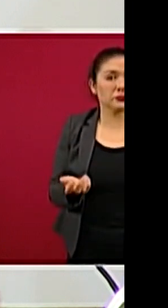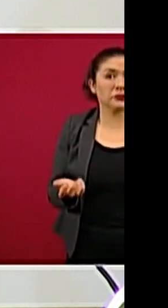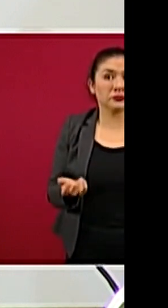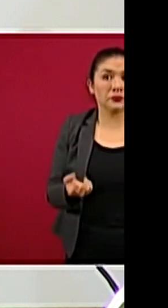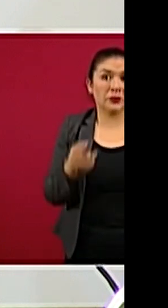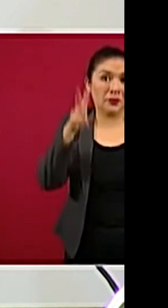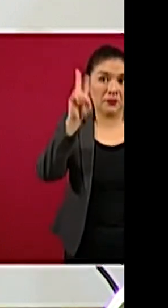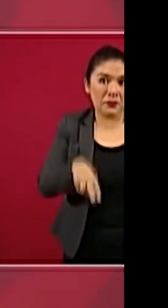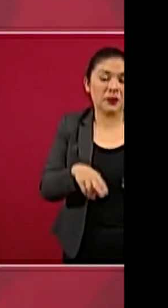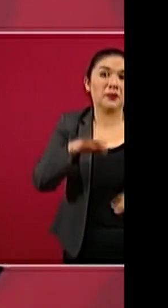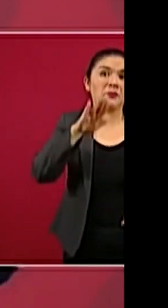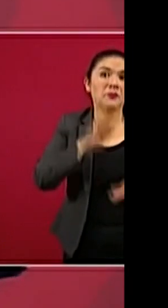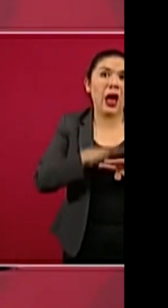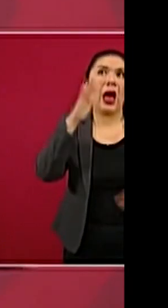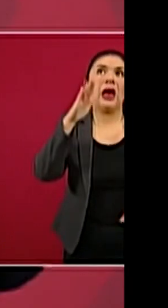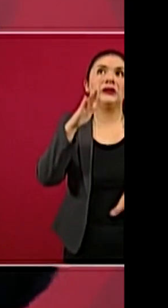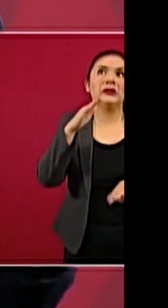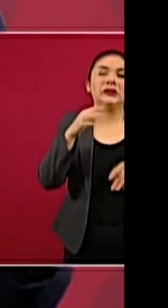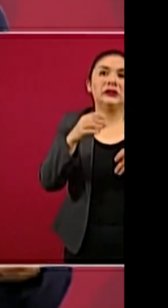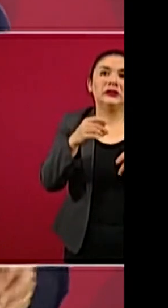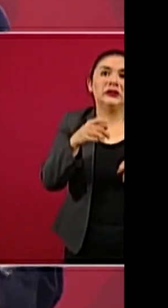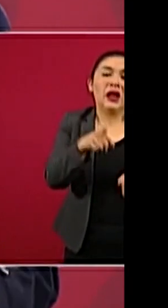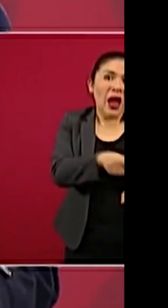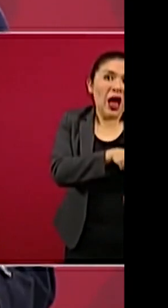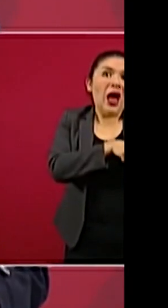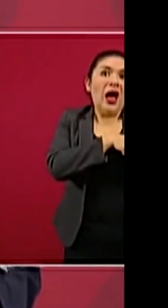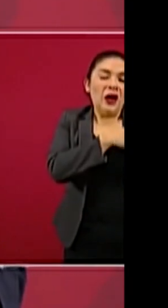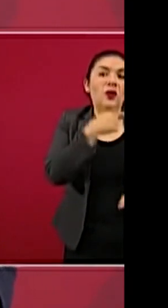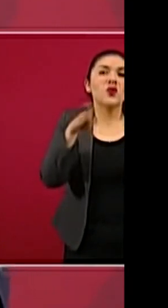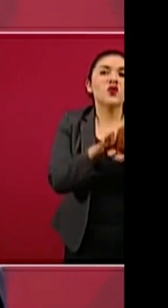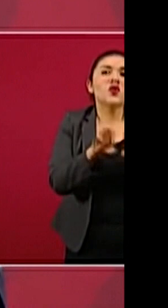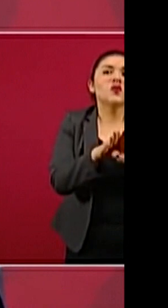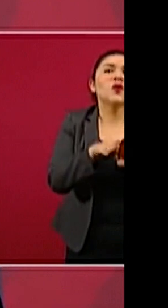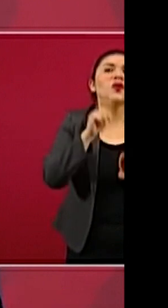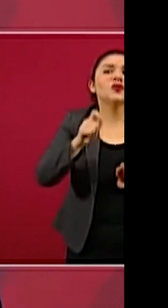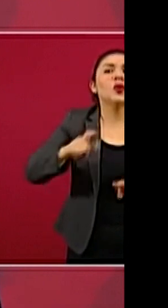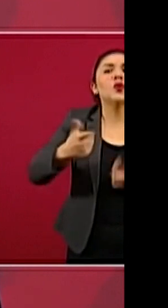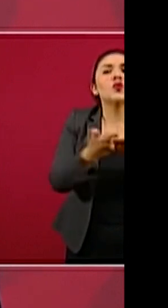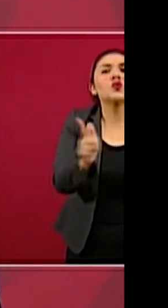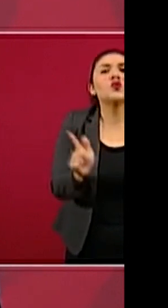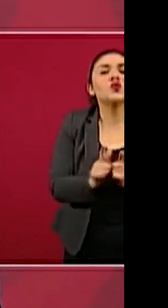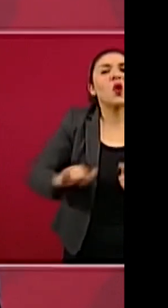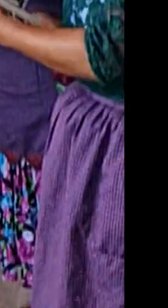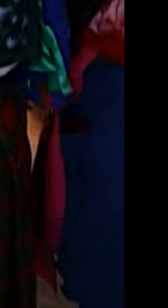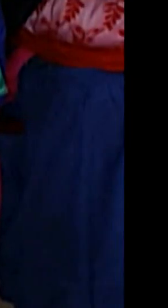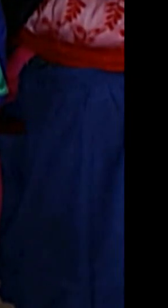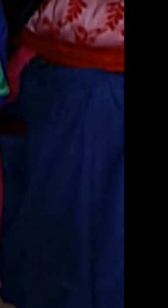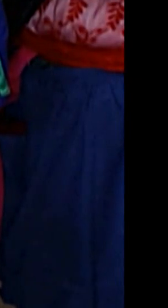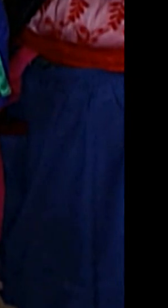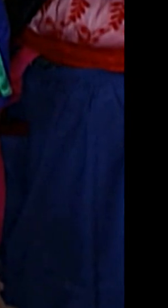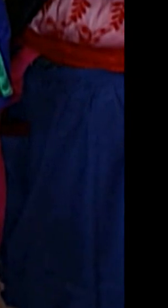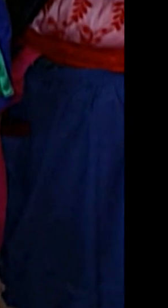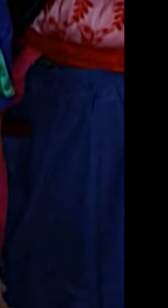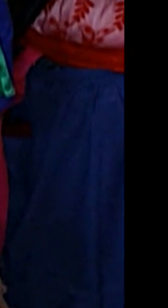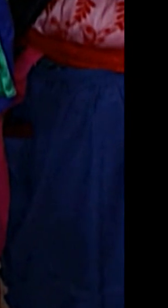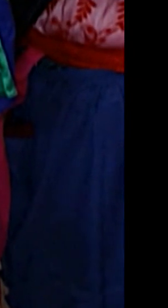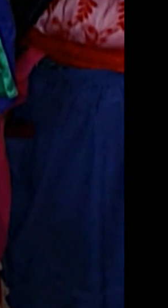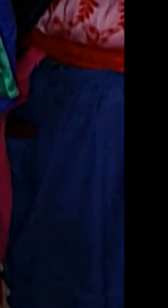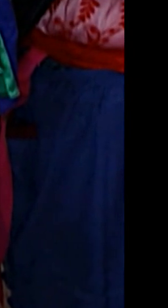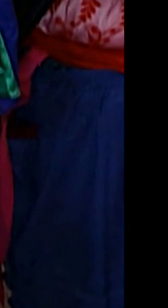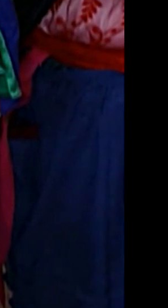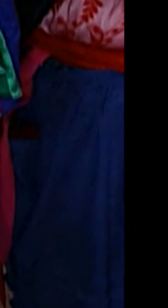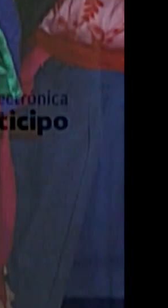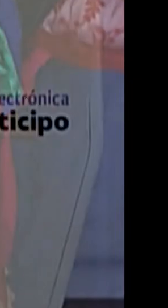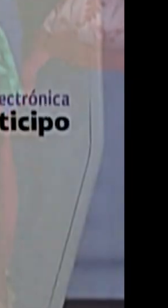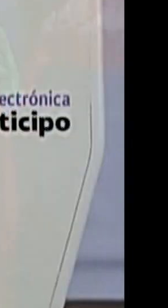Entonces es amplio y tiene que ver con grupos de intereses creados. ¿Logrará esta